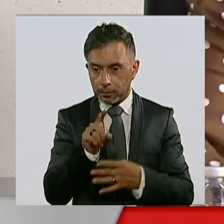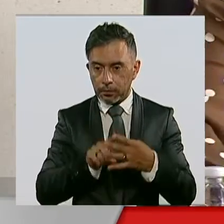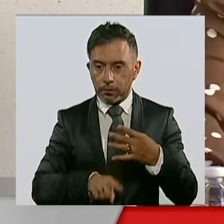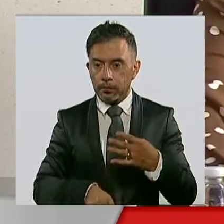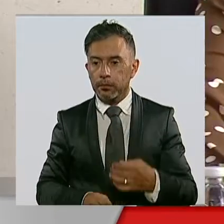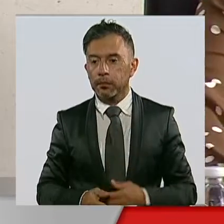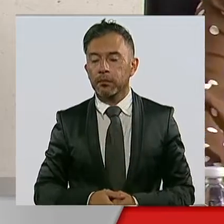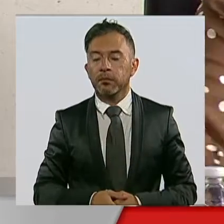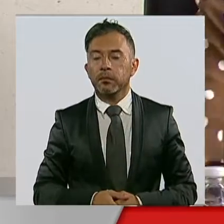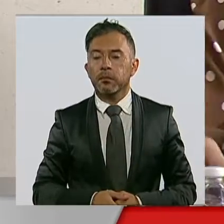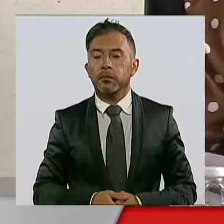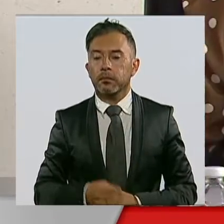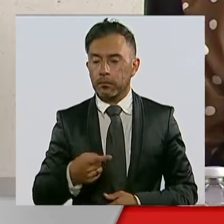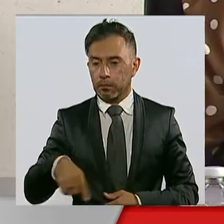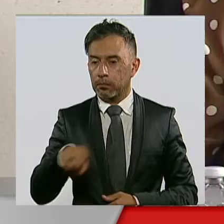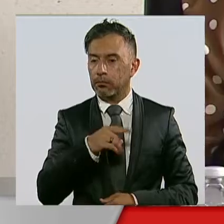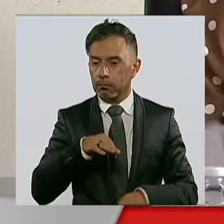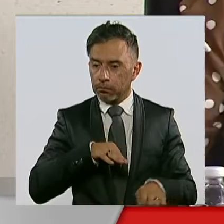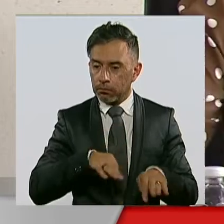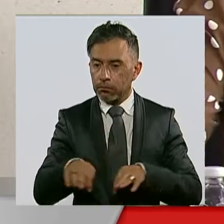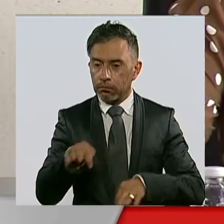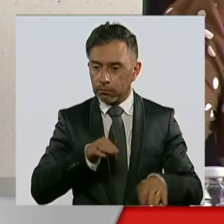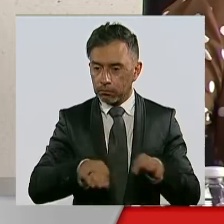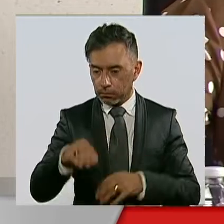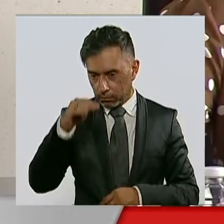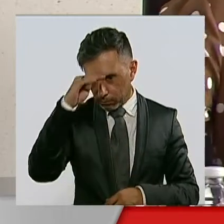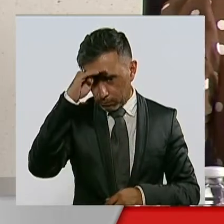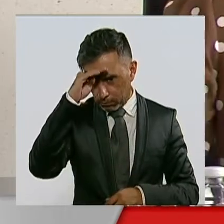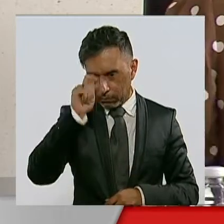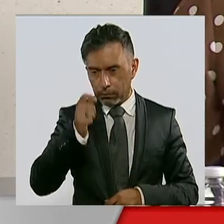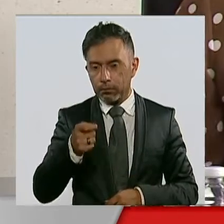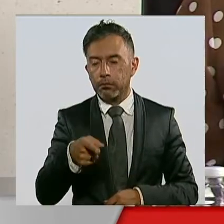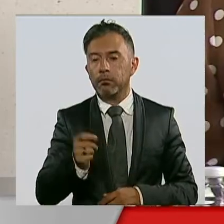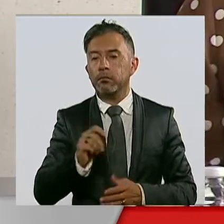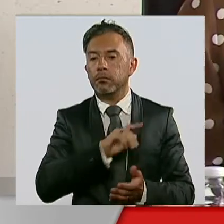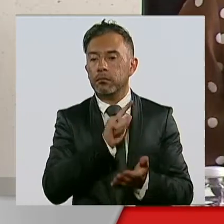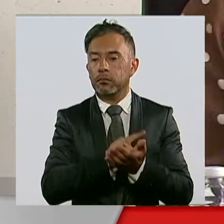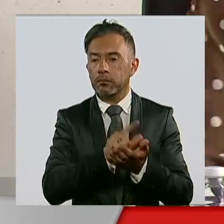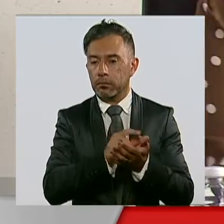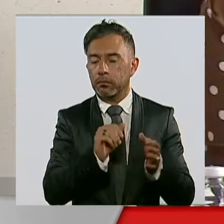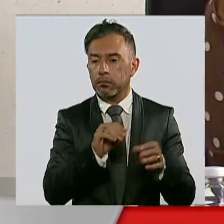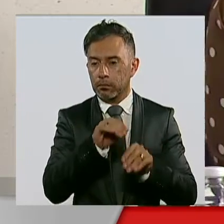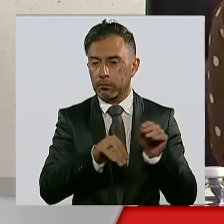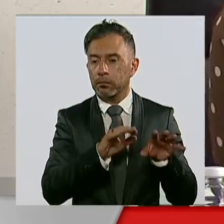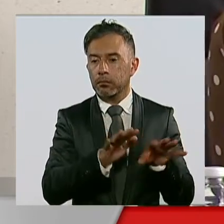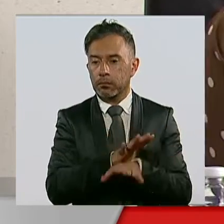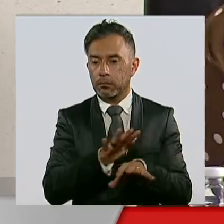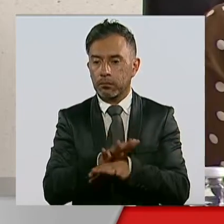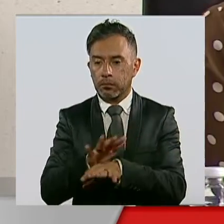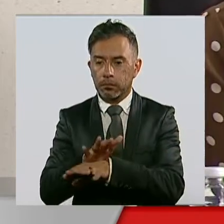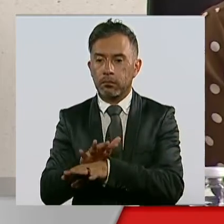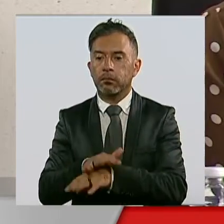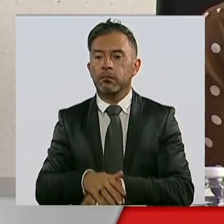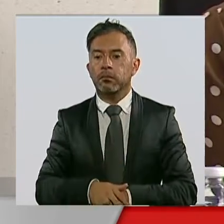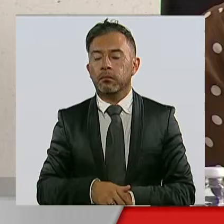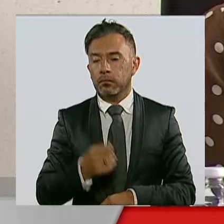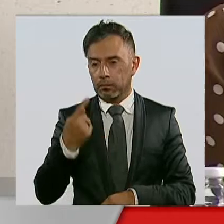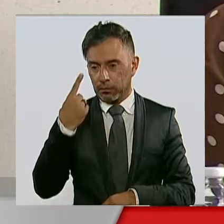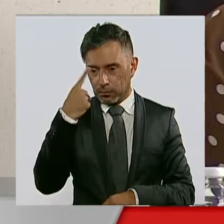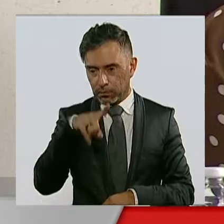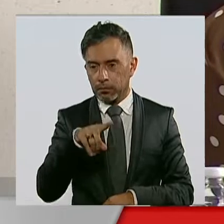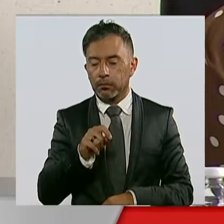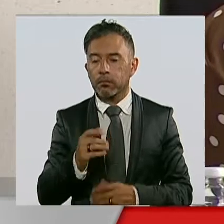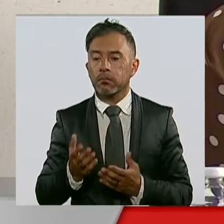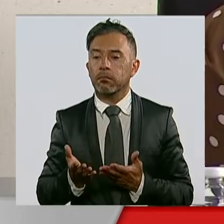hemos estado trabajando y reflexionando y modificando el marco normativo, las leyes, para